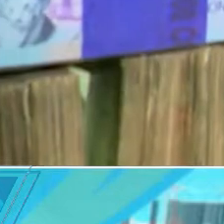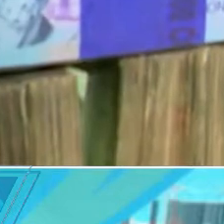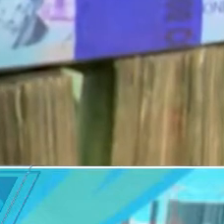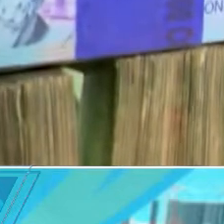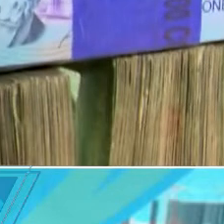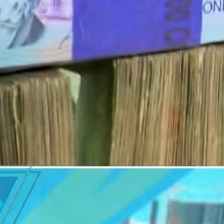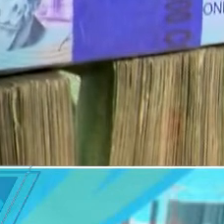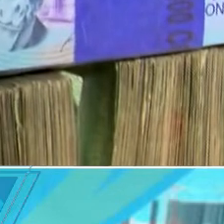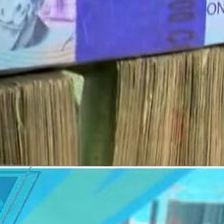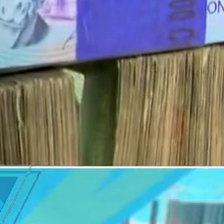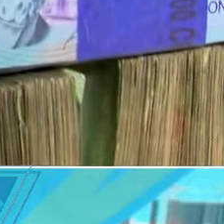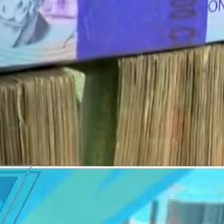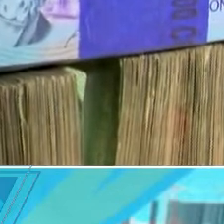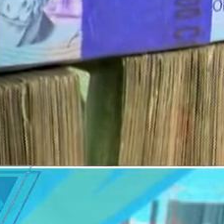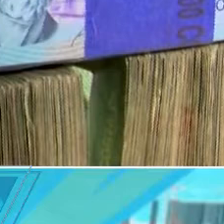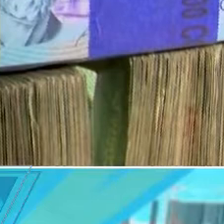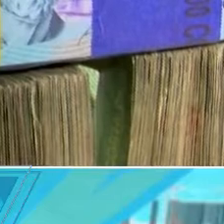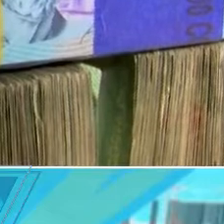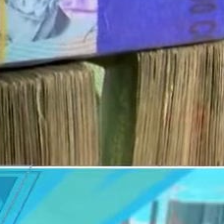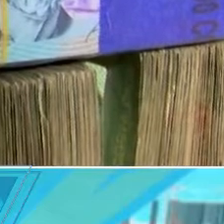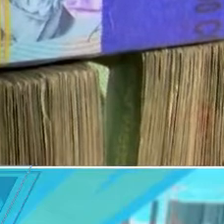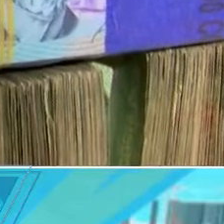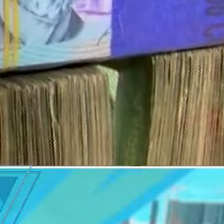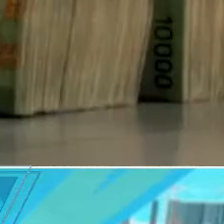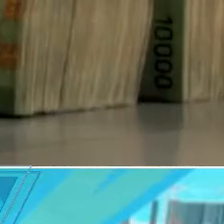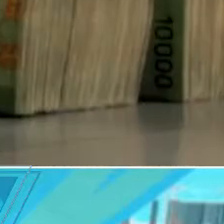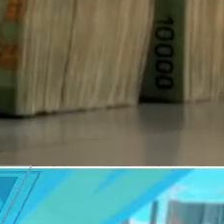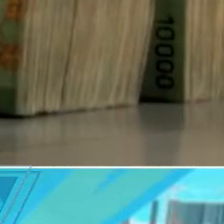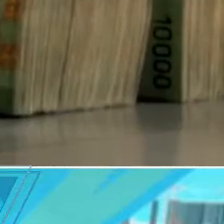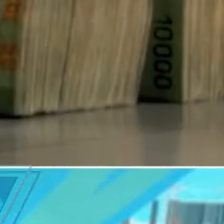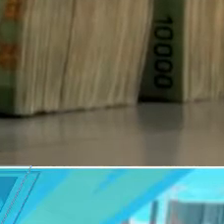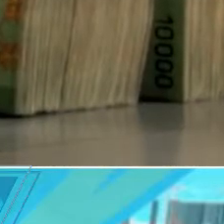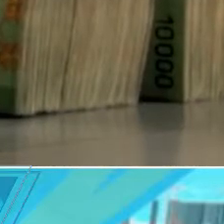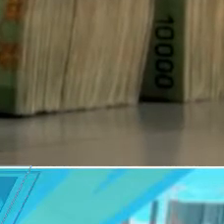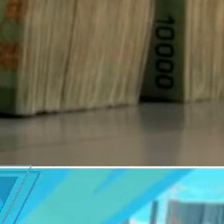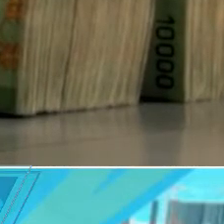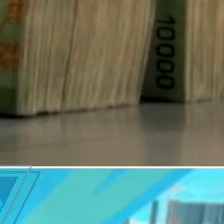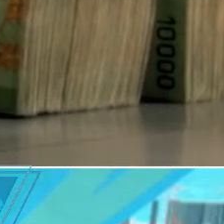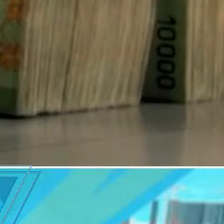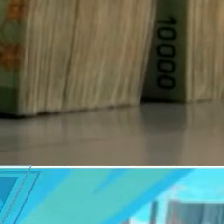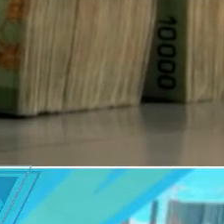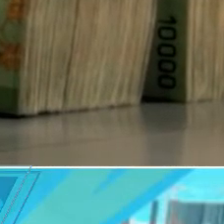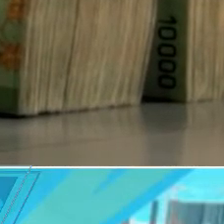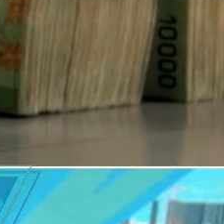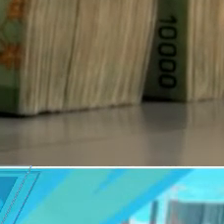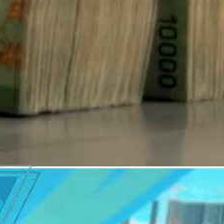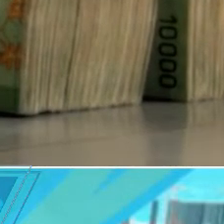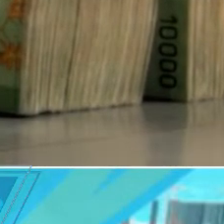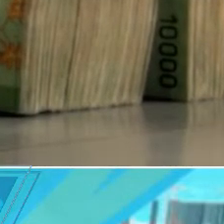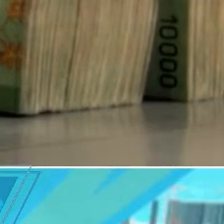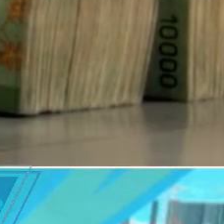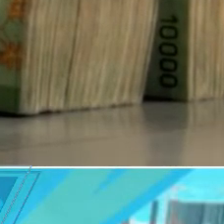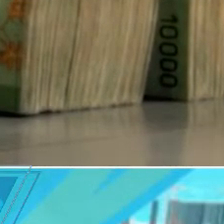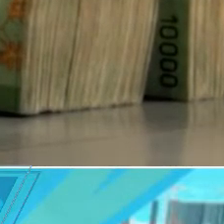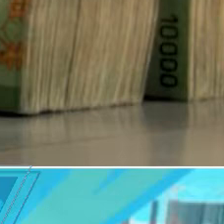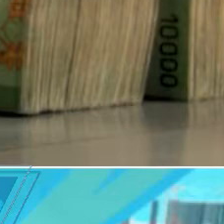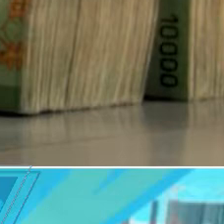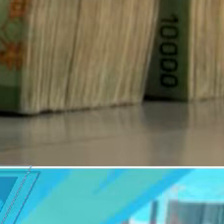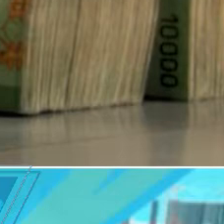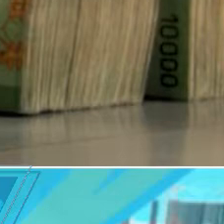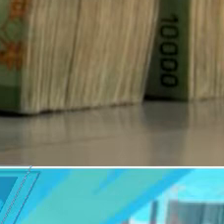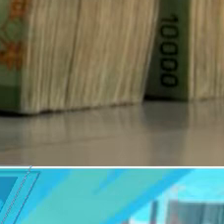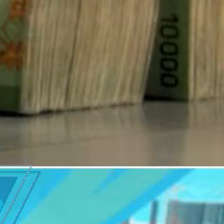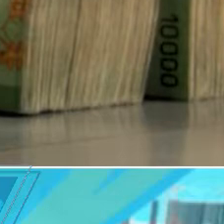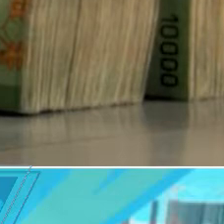problema, digamos, de estas burbujas inmobiliarias, ¿verdad? Sino que ya sabemos que es un efecto pandémico que nos ha llevado a esta